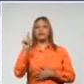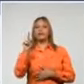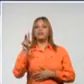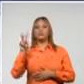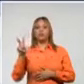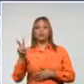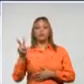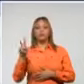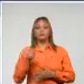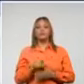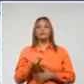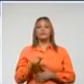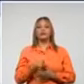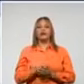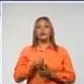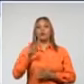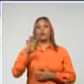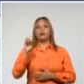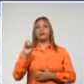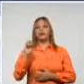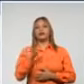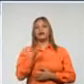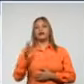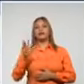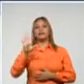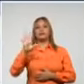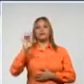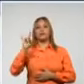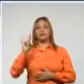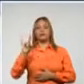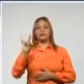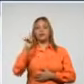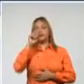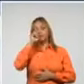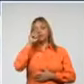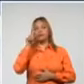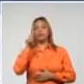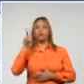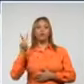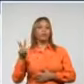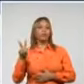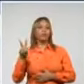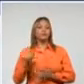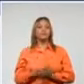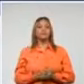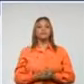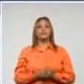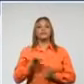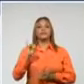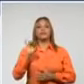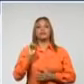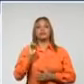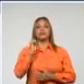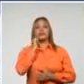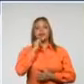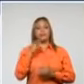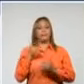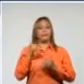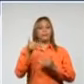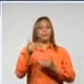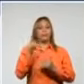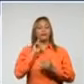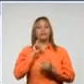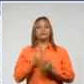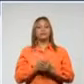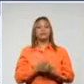40 a 59 años son 12 y de 60 años y más, pues son 6 casos de